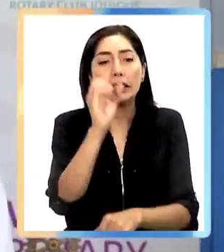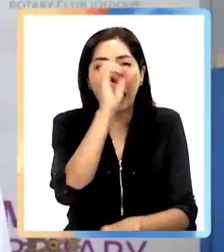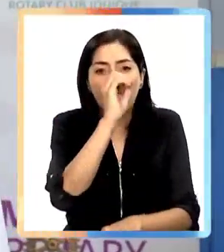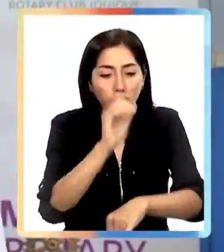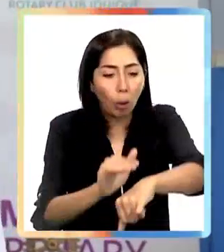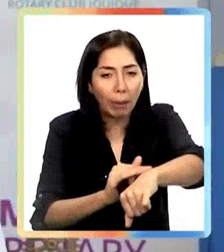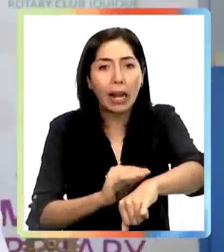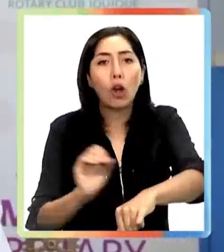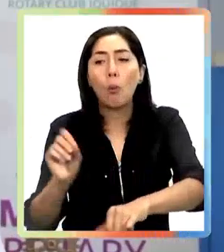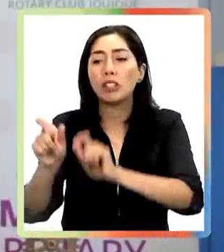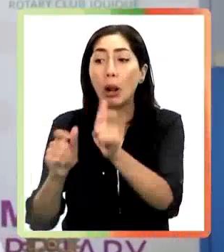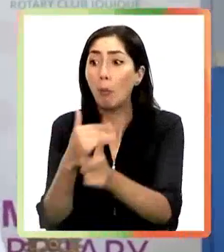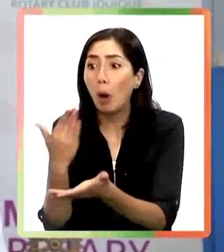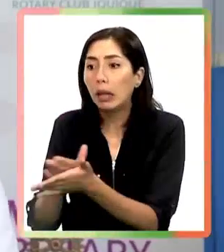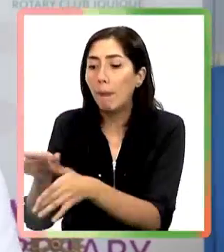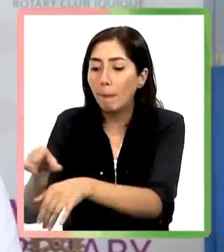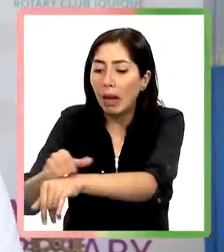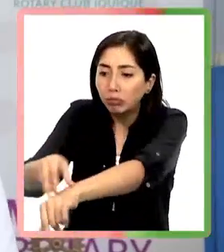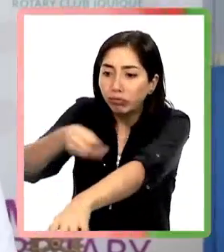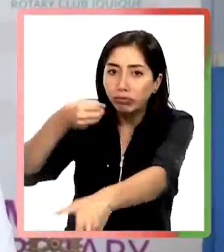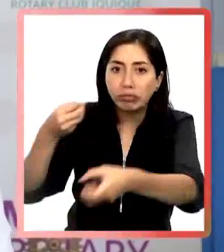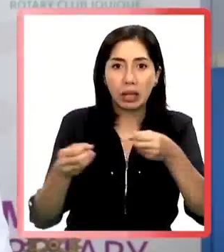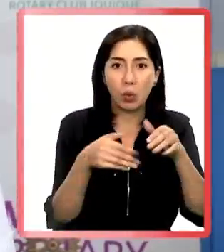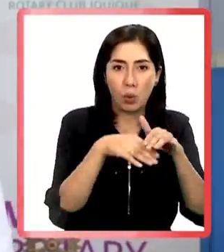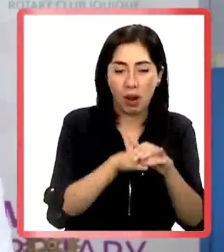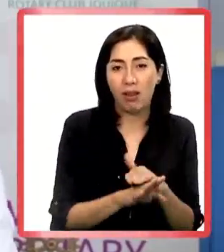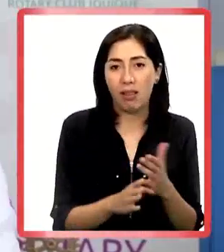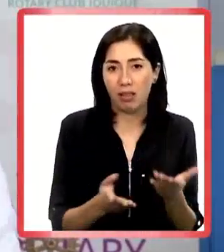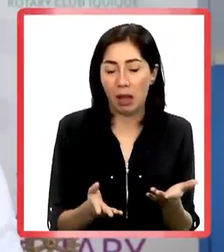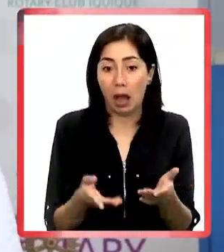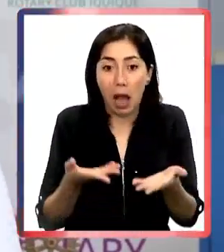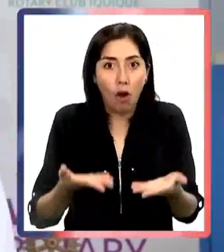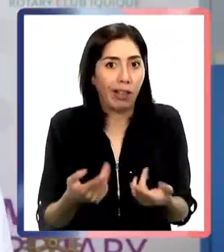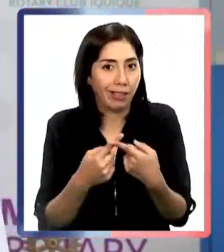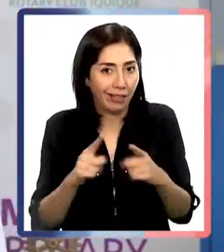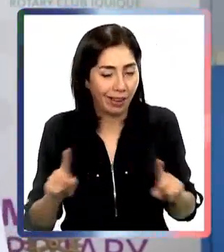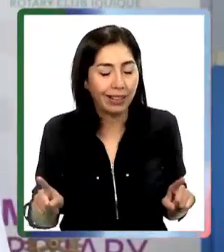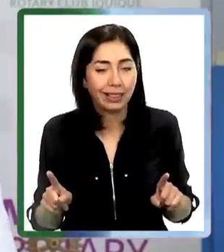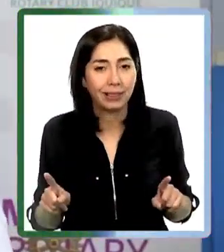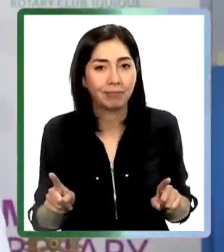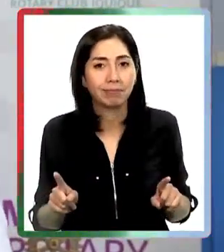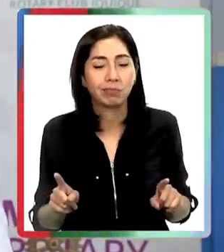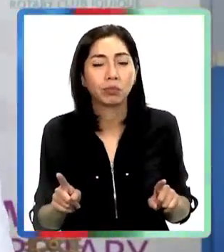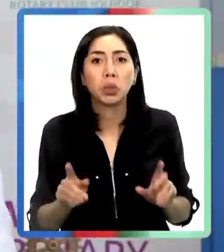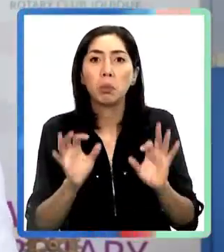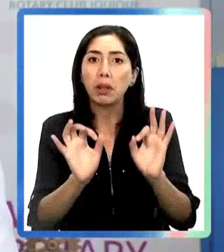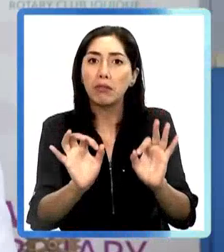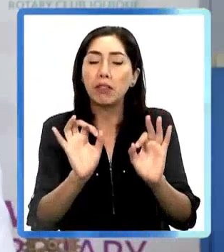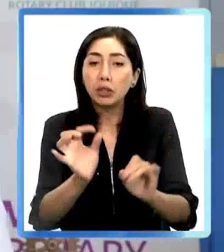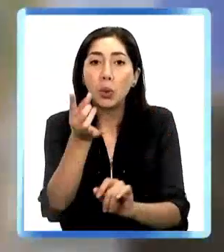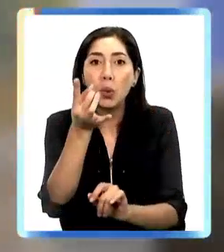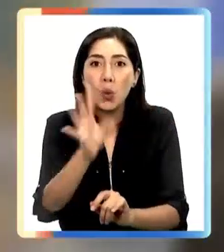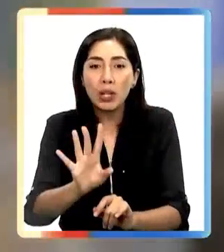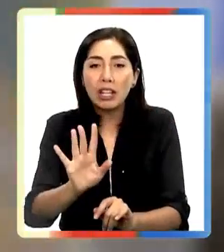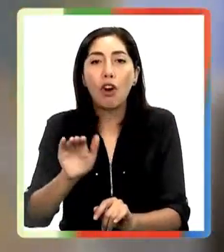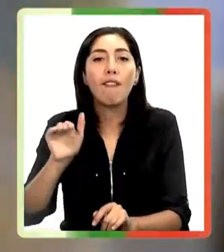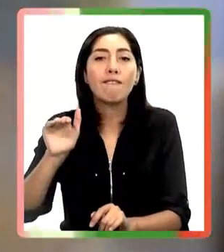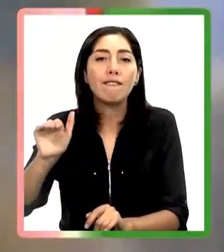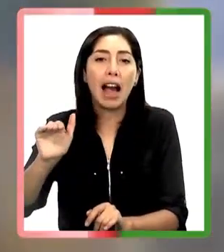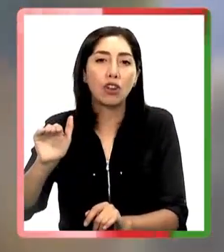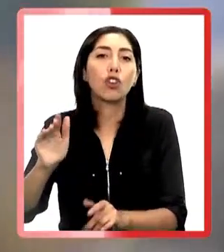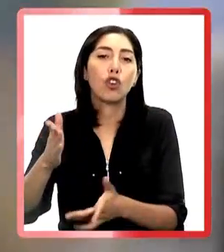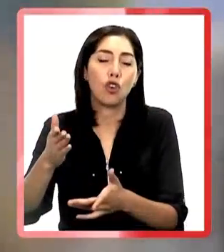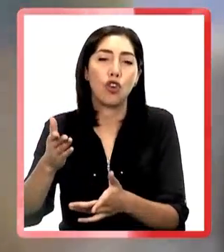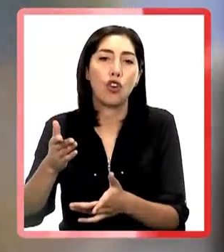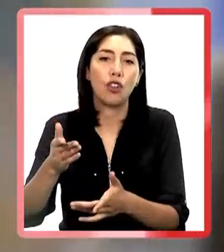usaban. Bueno, y se armó este proyecto y partimos, Coyahuasi nos apoyó y nos dijo, perfecto, va a ser el único banco de piel de Chile